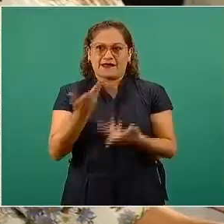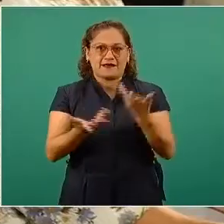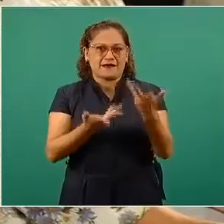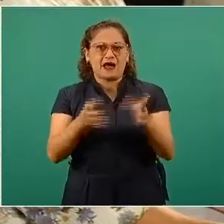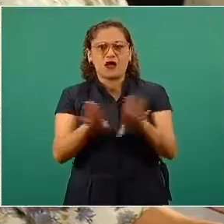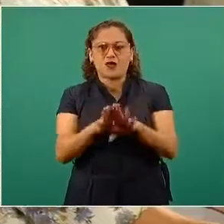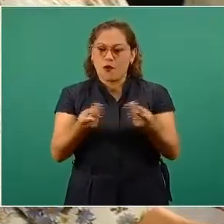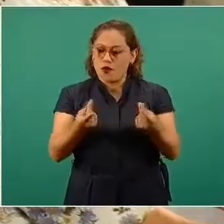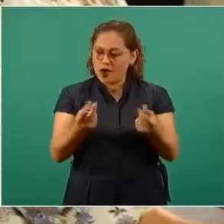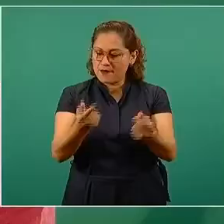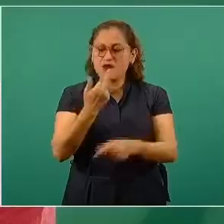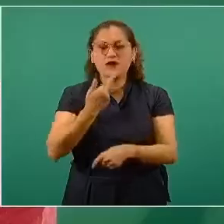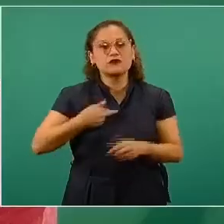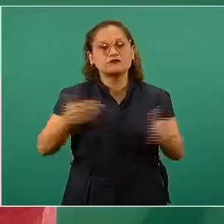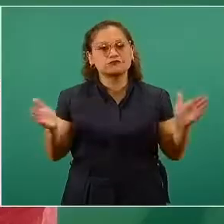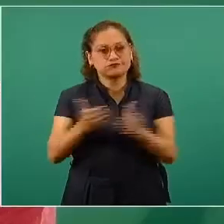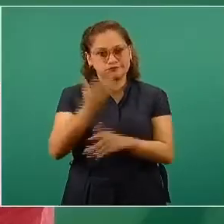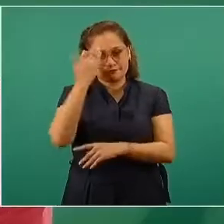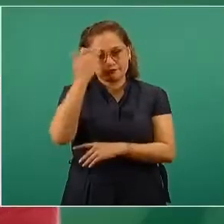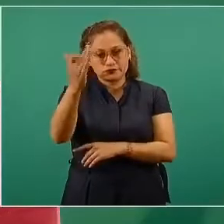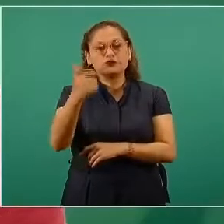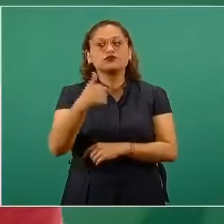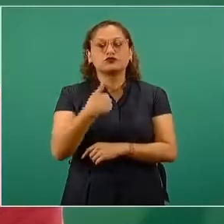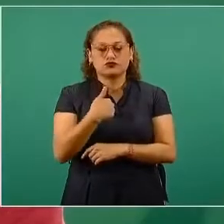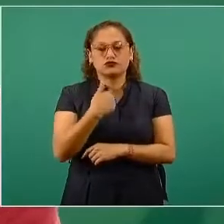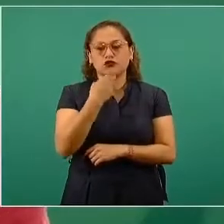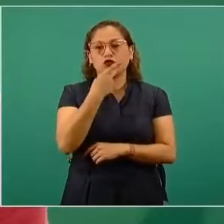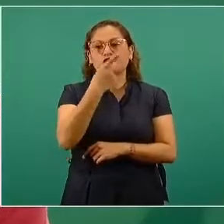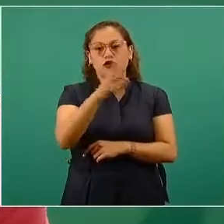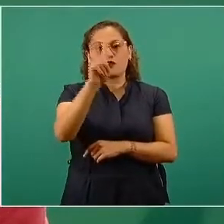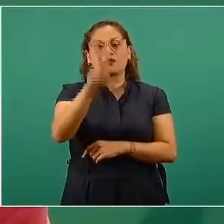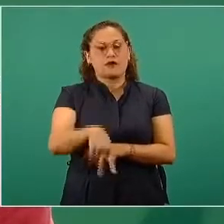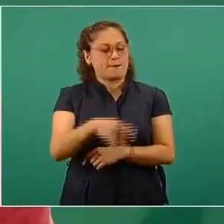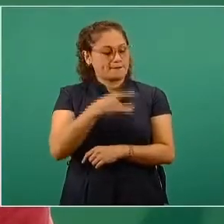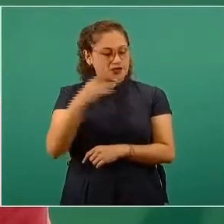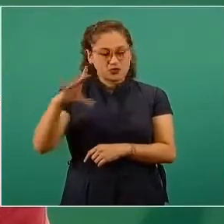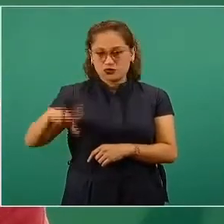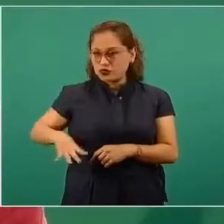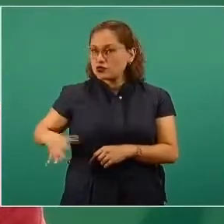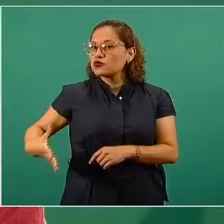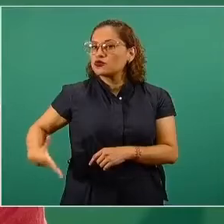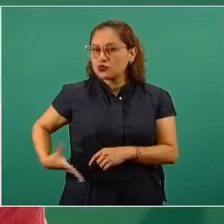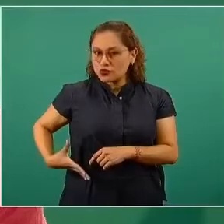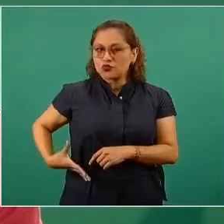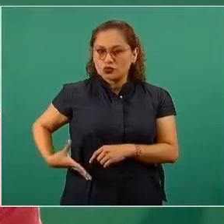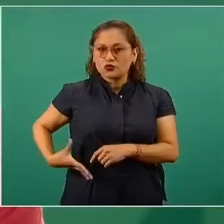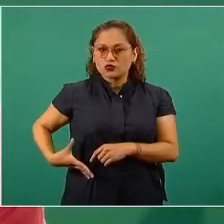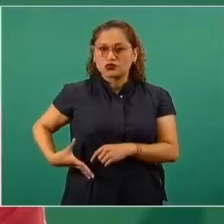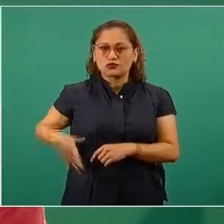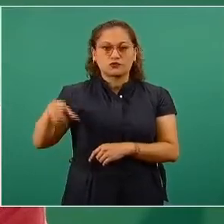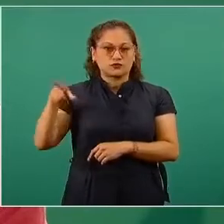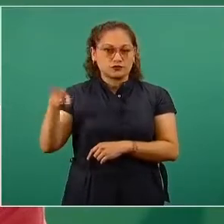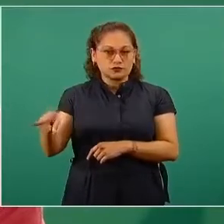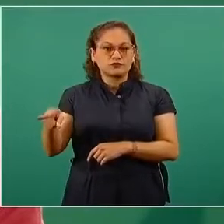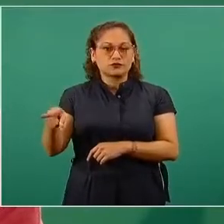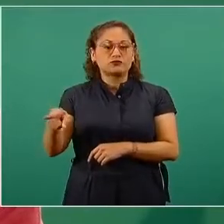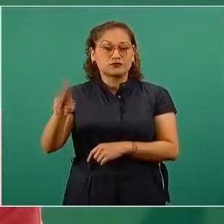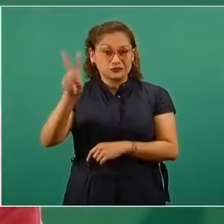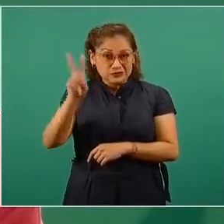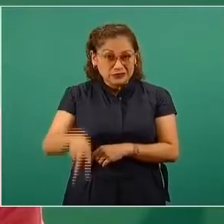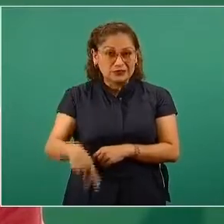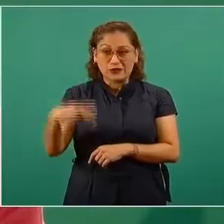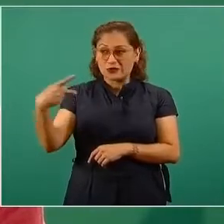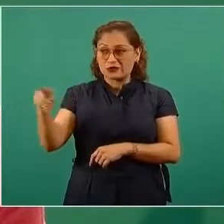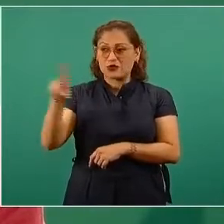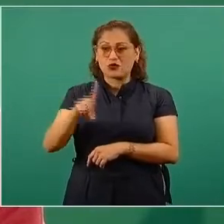de resolución. Con mucha satisfacción y orgullo recibimos el trabajo espléndido que está haciendo